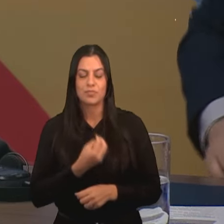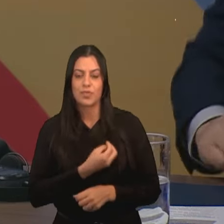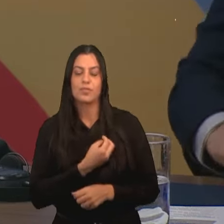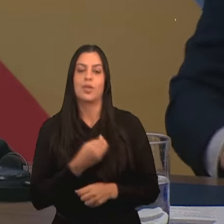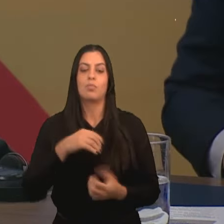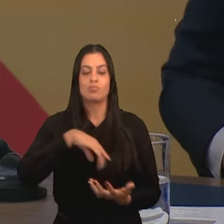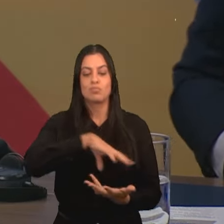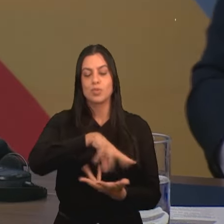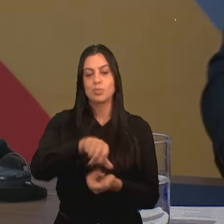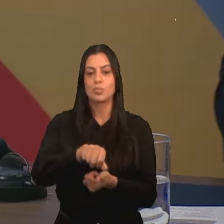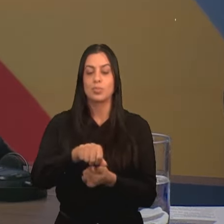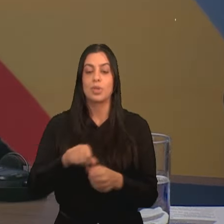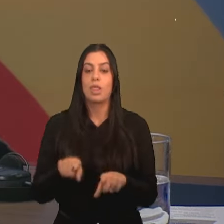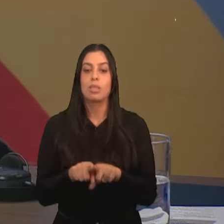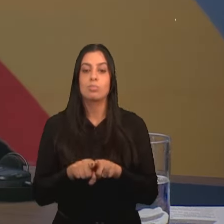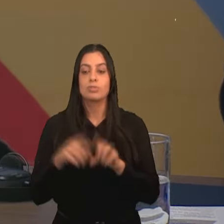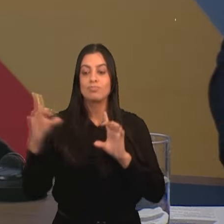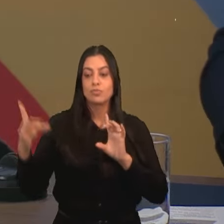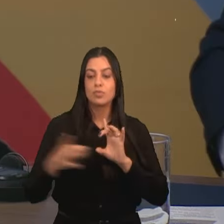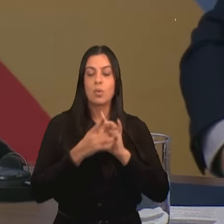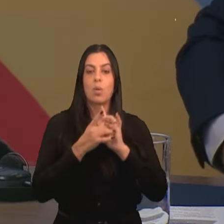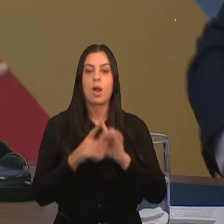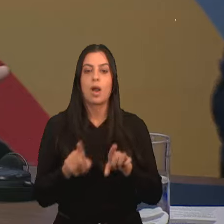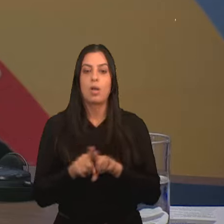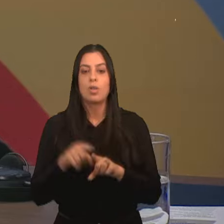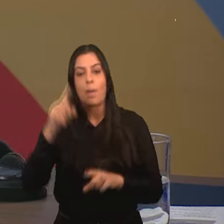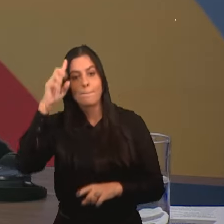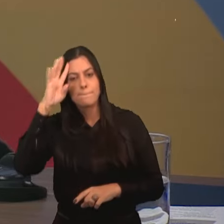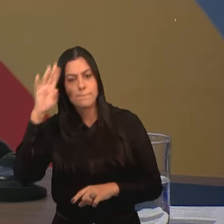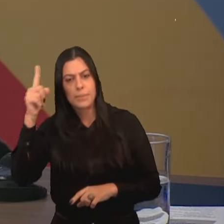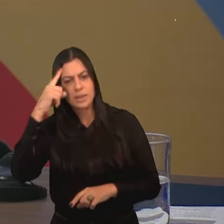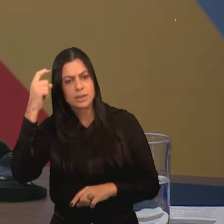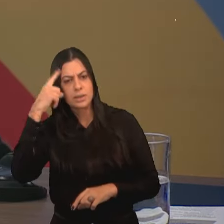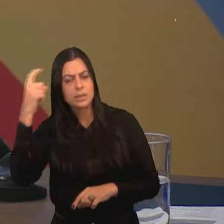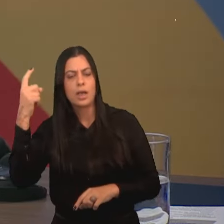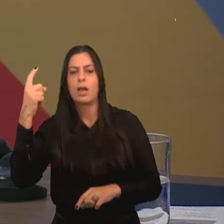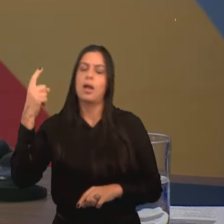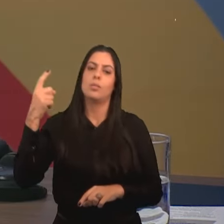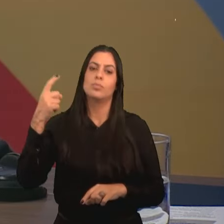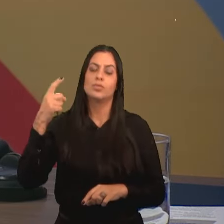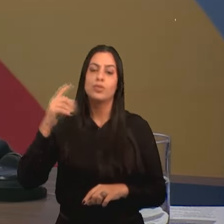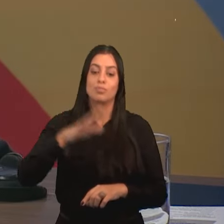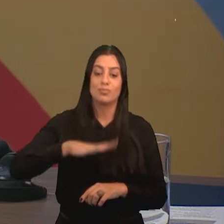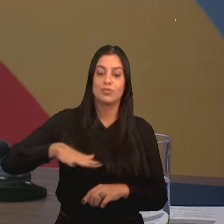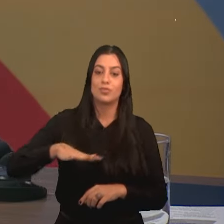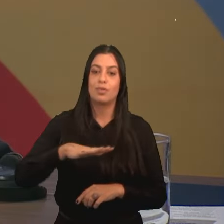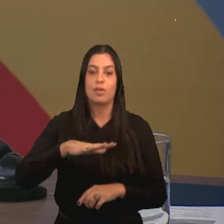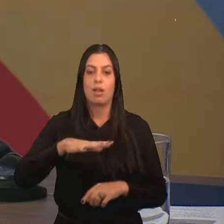nuestro mundo. Y eso está relacionado al hecho de que cuando pensamos en la esfera pública digital,